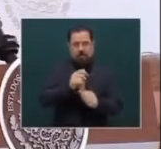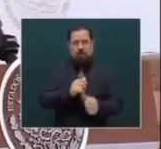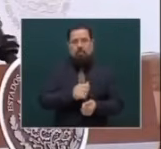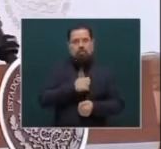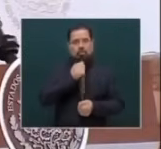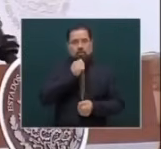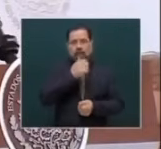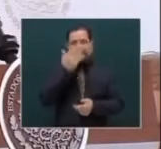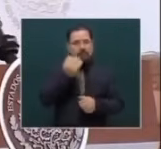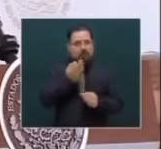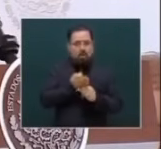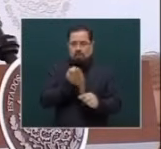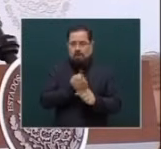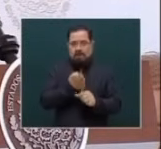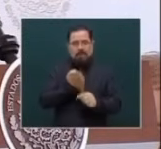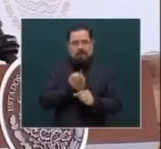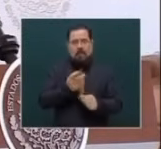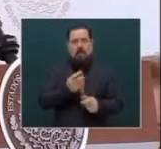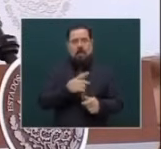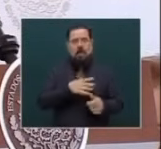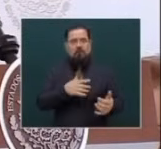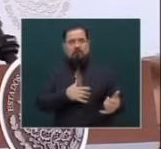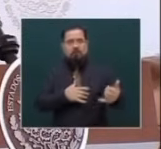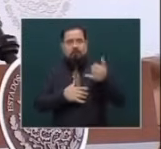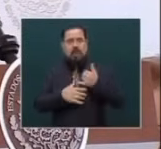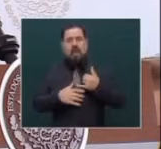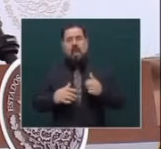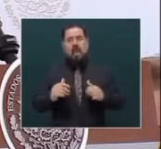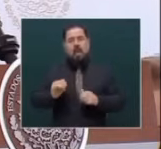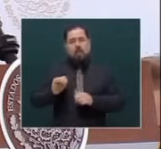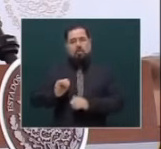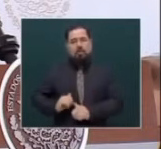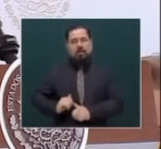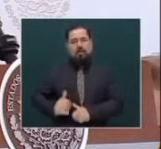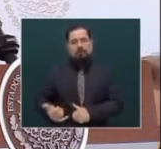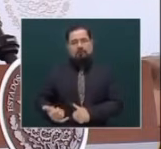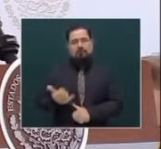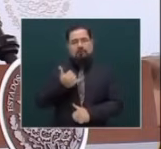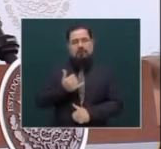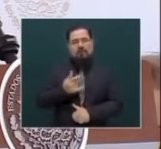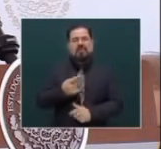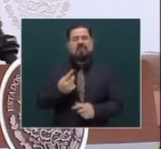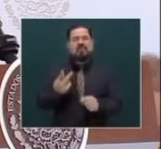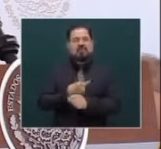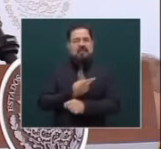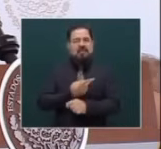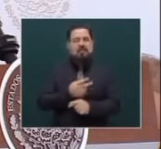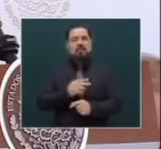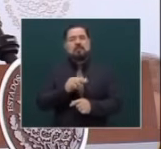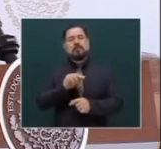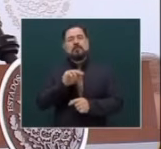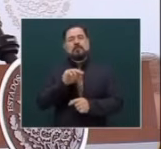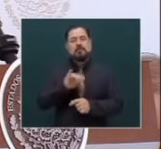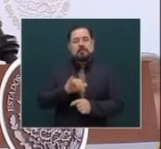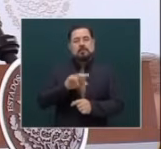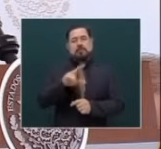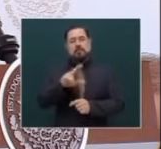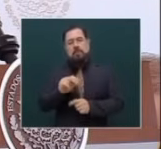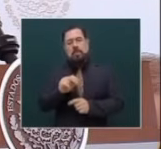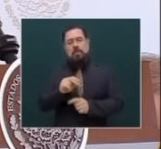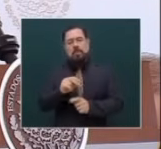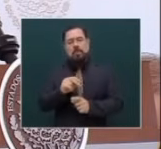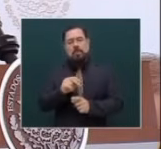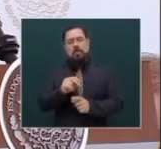La verdad, yo mi total apoyo para todas esas personas. De verdad, casi quiero llorar diciendo estas palabras. Esto contestó la Secretaría